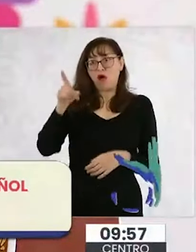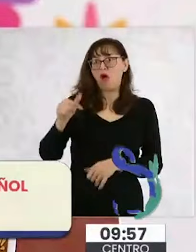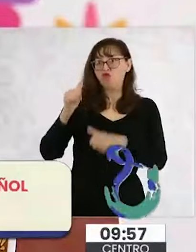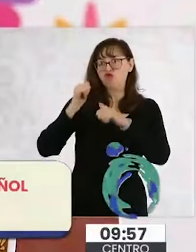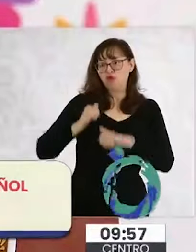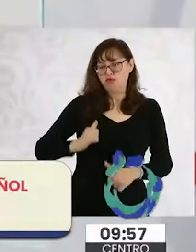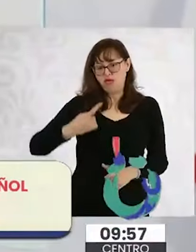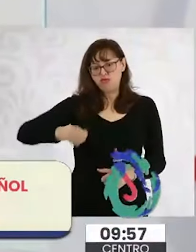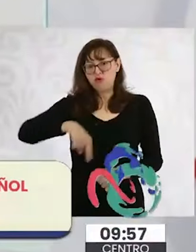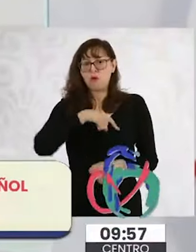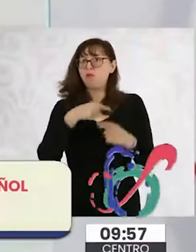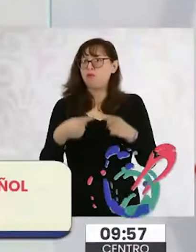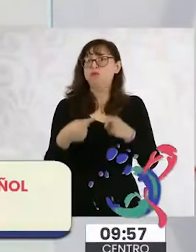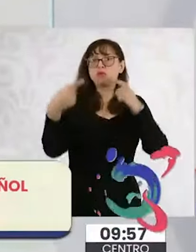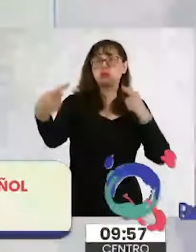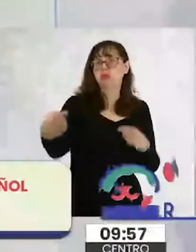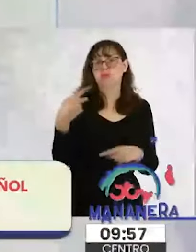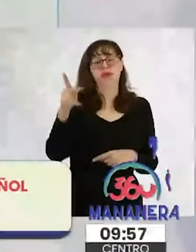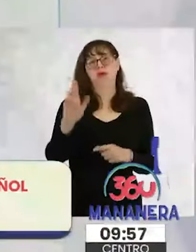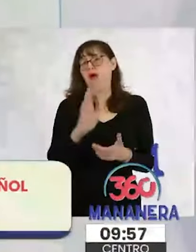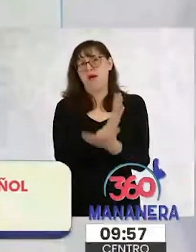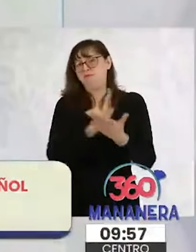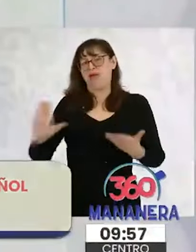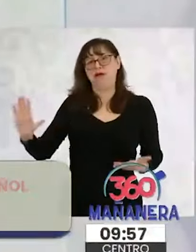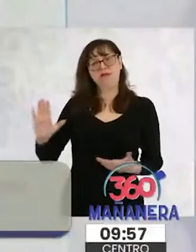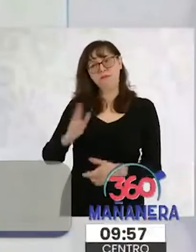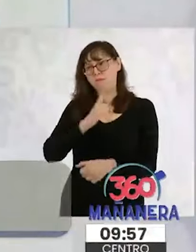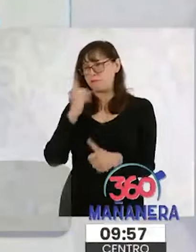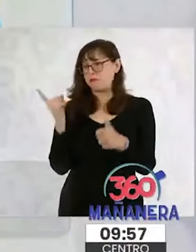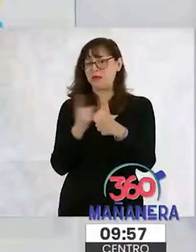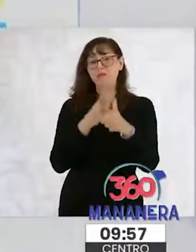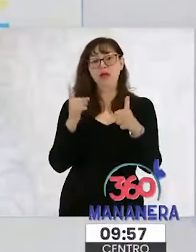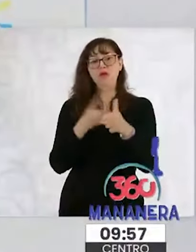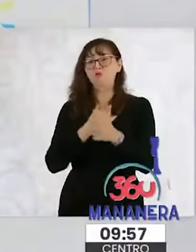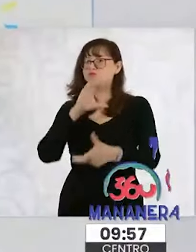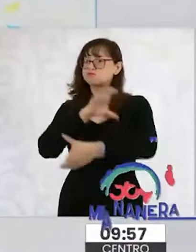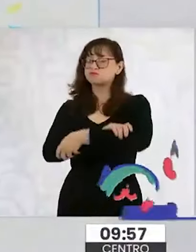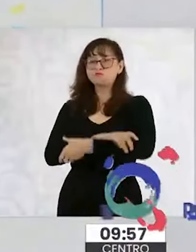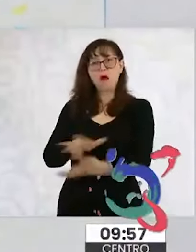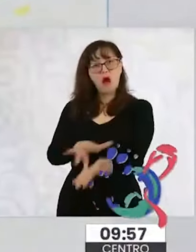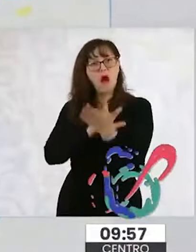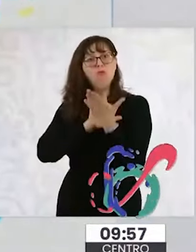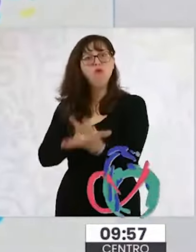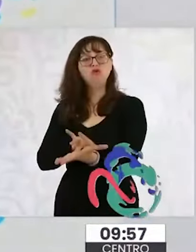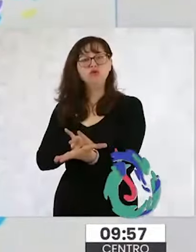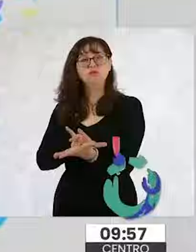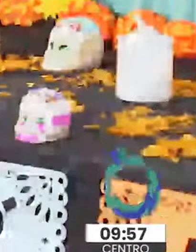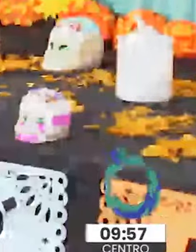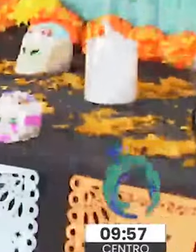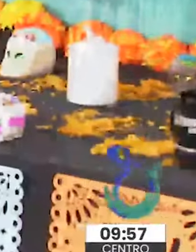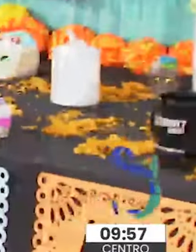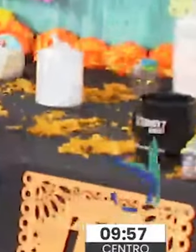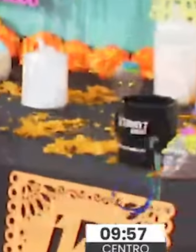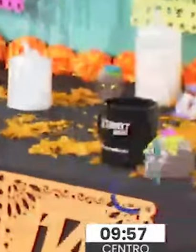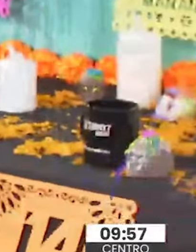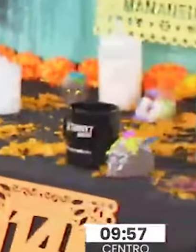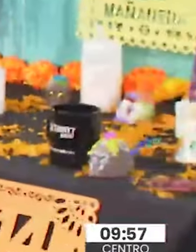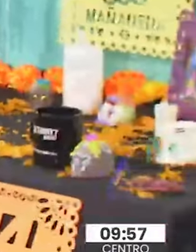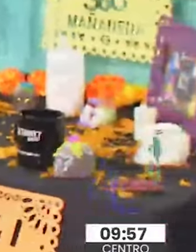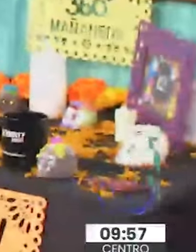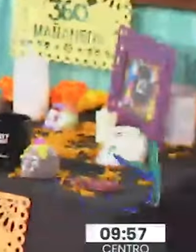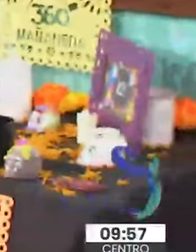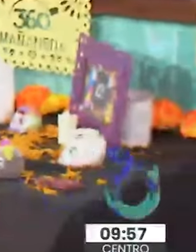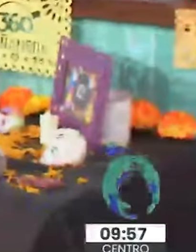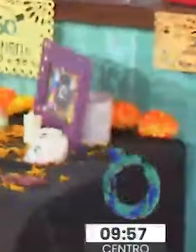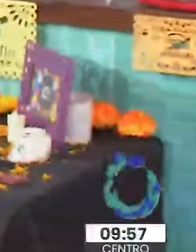que siempre sea nuestra solidaridad por encima de todo es momento de solidarizarnos muchos